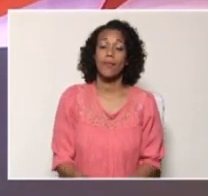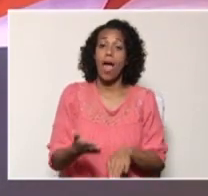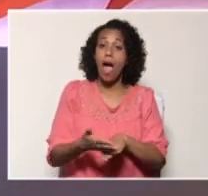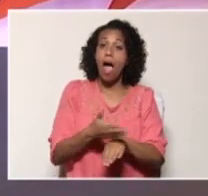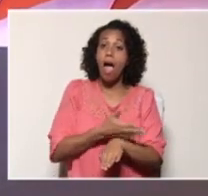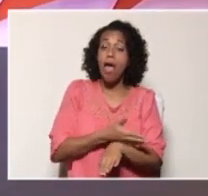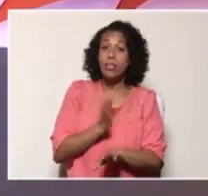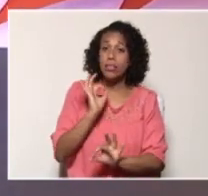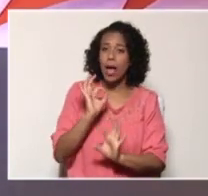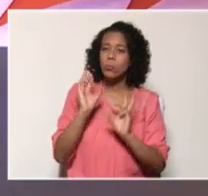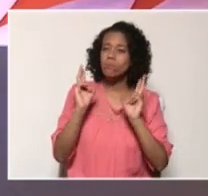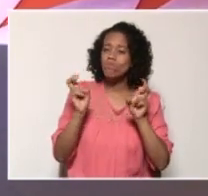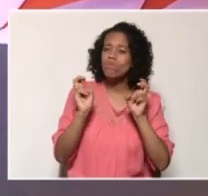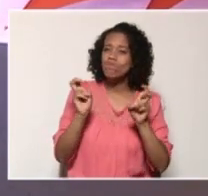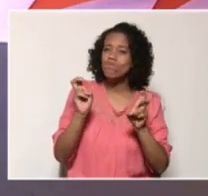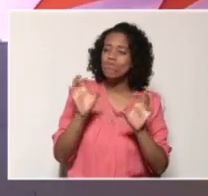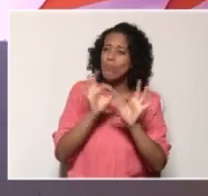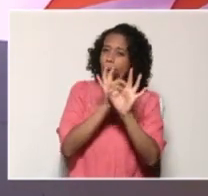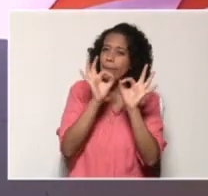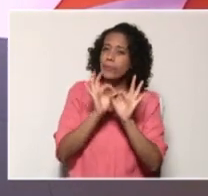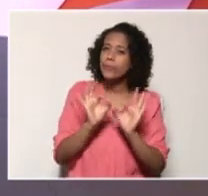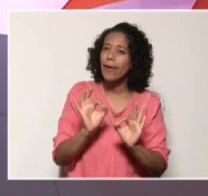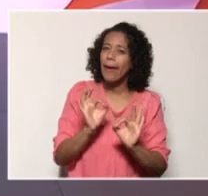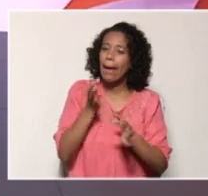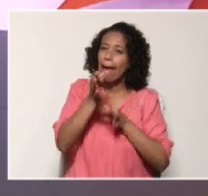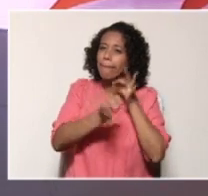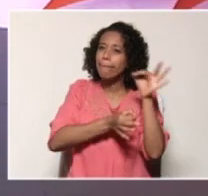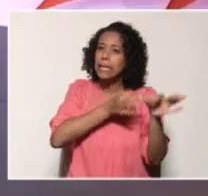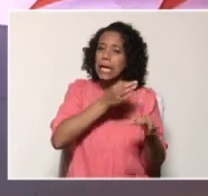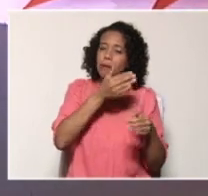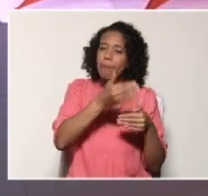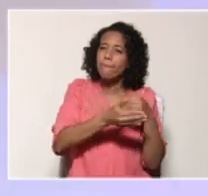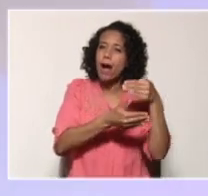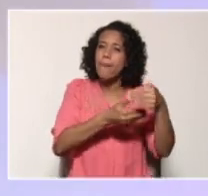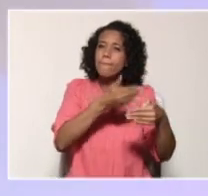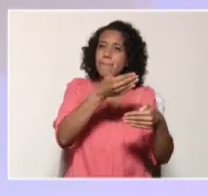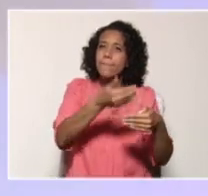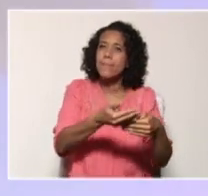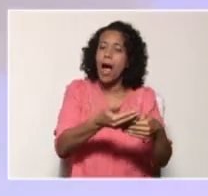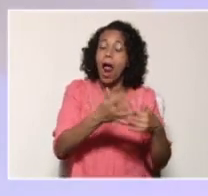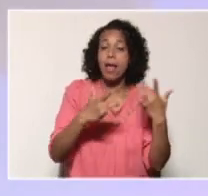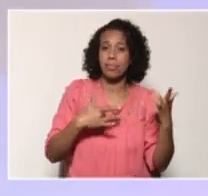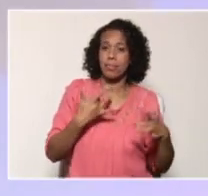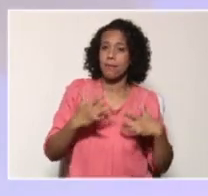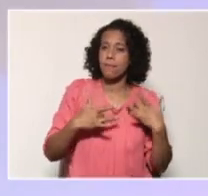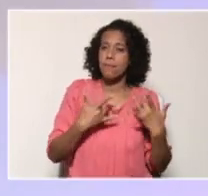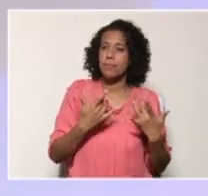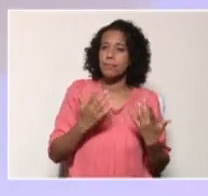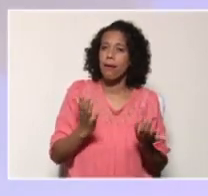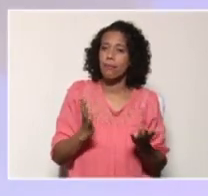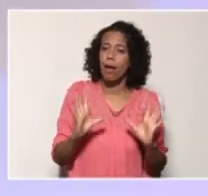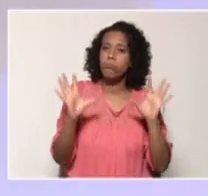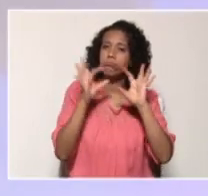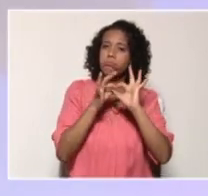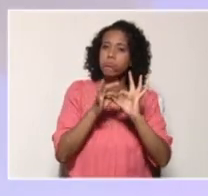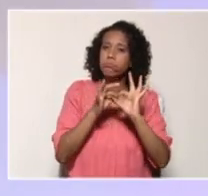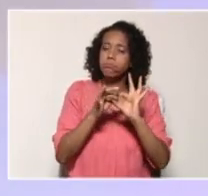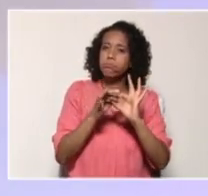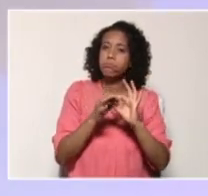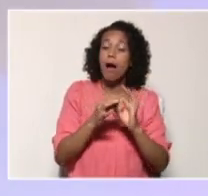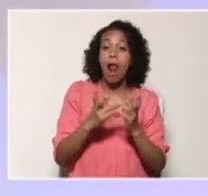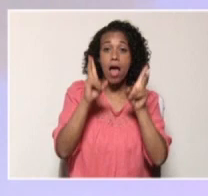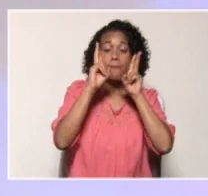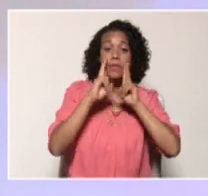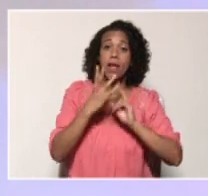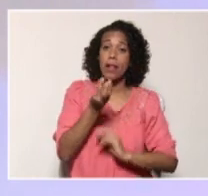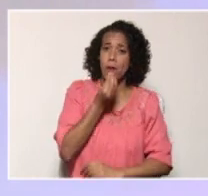Antes de este tema nos vamos a ir entonces explicando poco a poco cuáles son estas actividades que están relacionadas a la